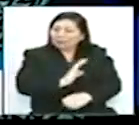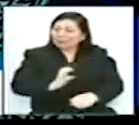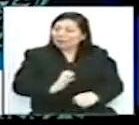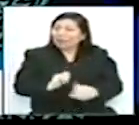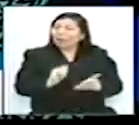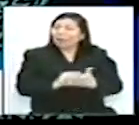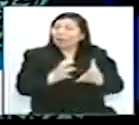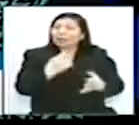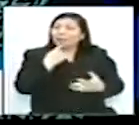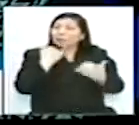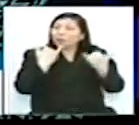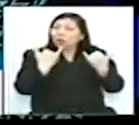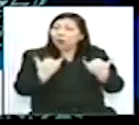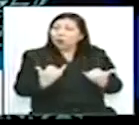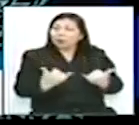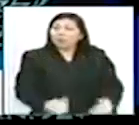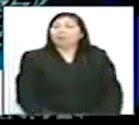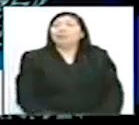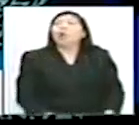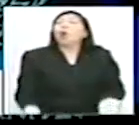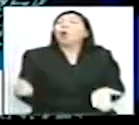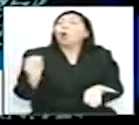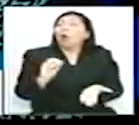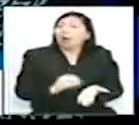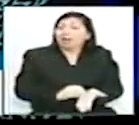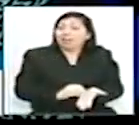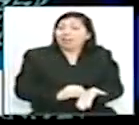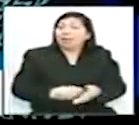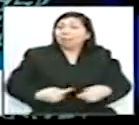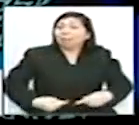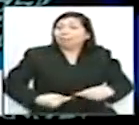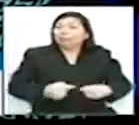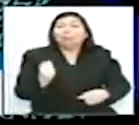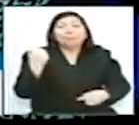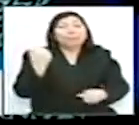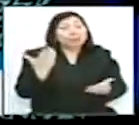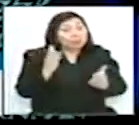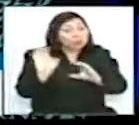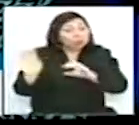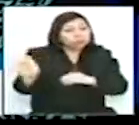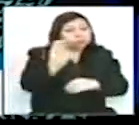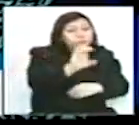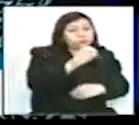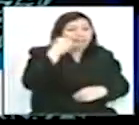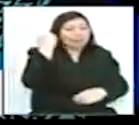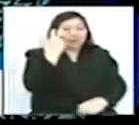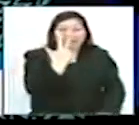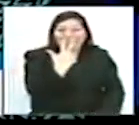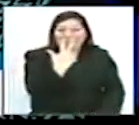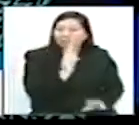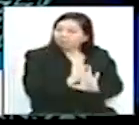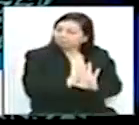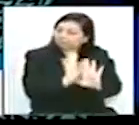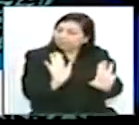Lo que nosotros queremos hoy día es que nuevamente las competencias de cada poder regresen a su nivel y para esto,